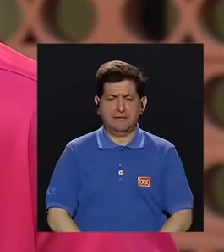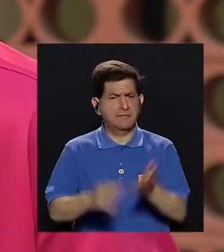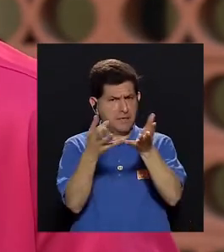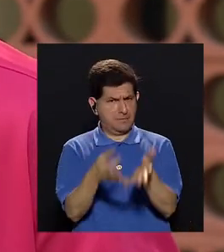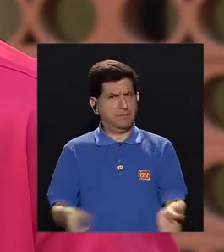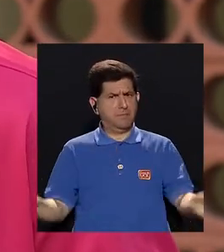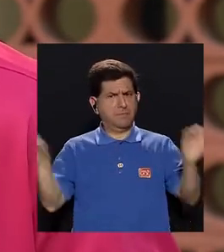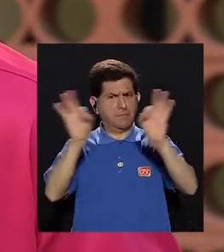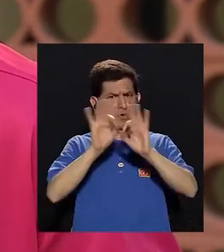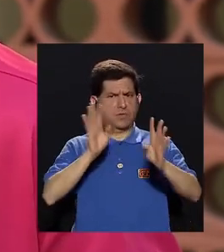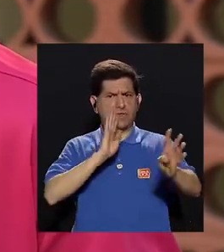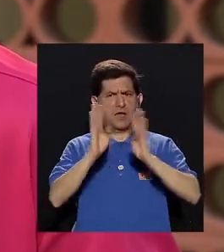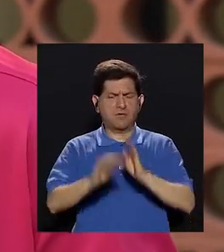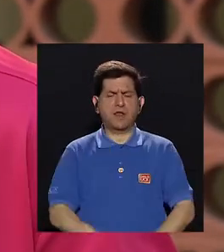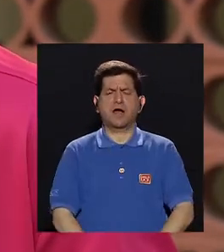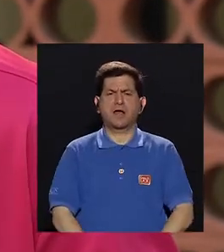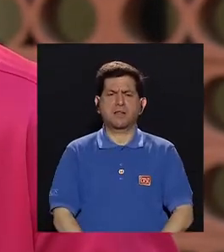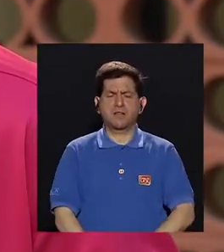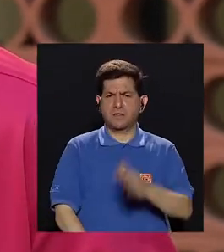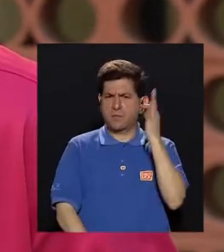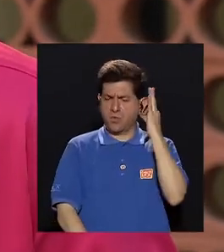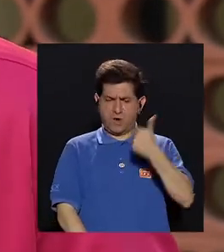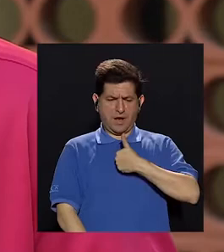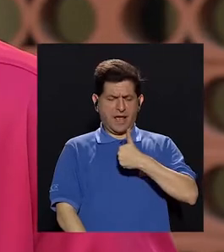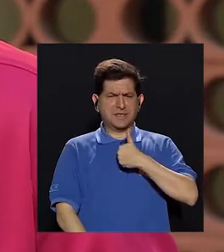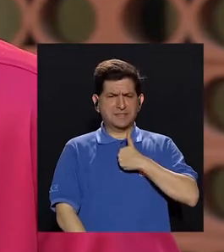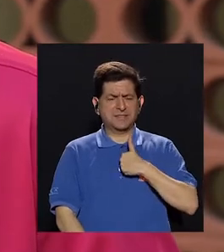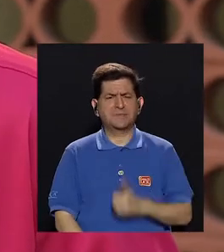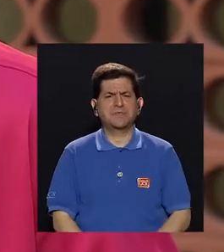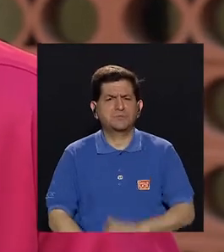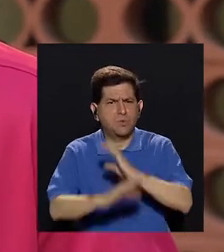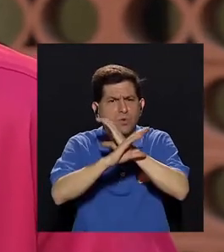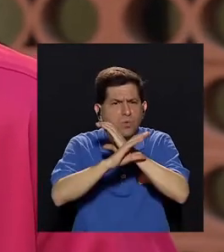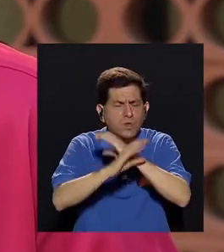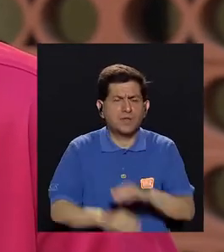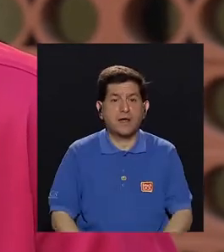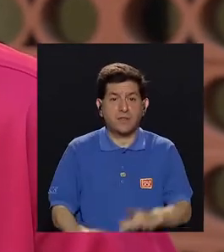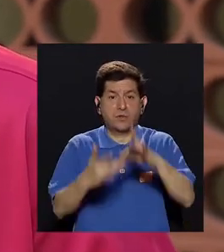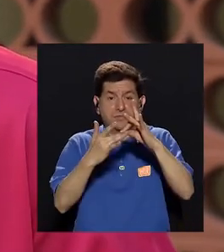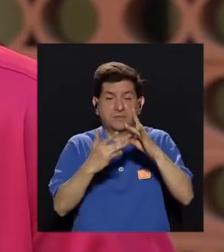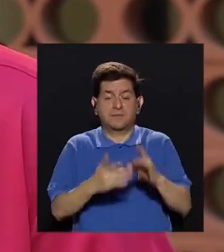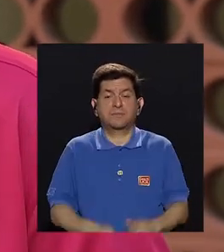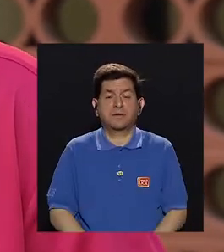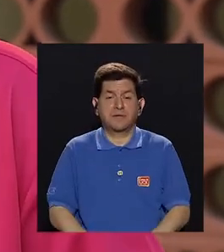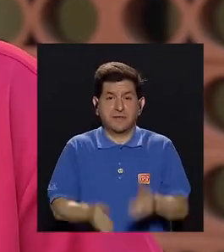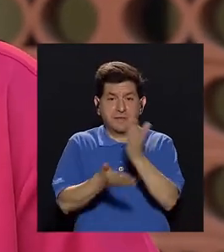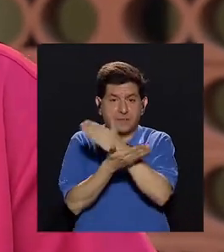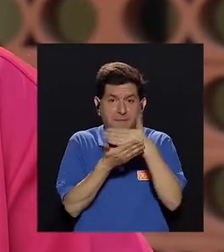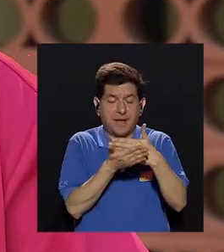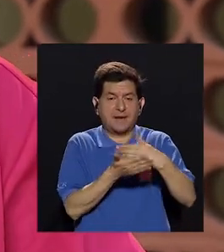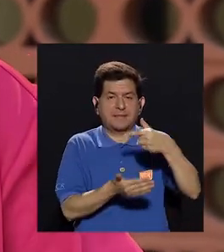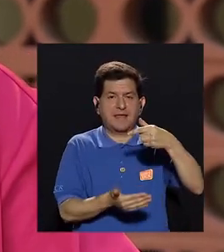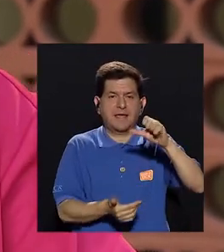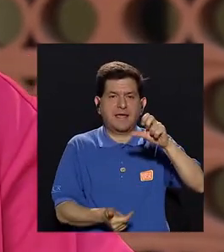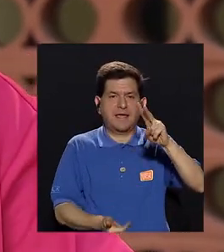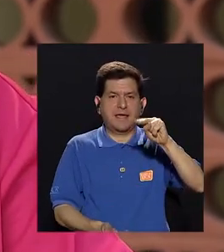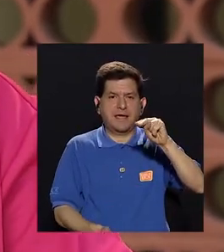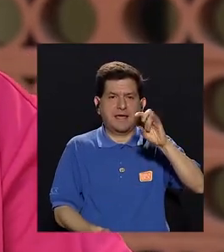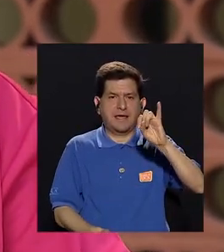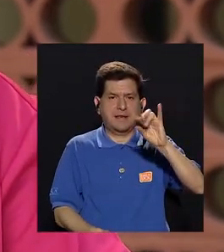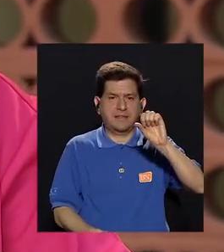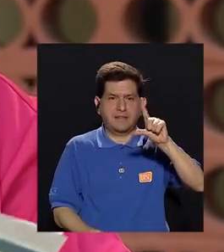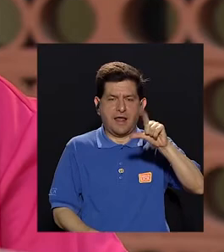es importante hablar de autocuidado femenino, principalmente en la zona genital? ¿Y cuáles son